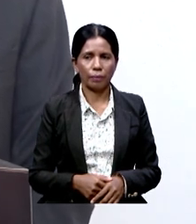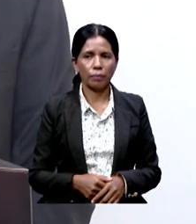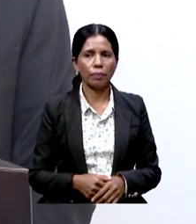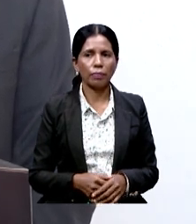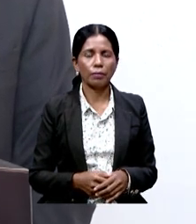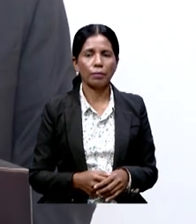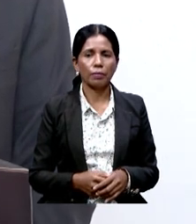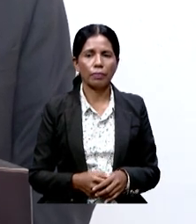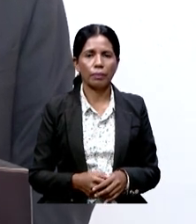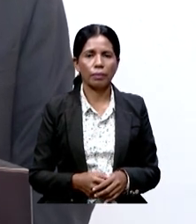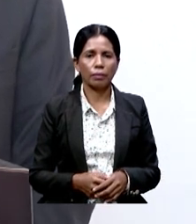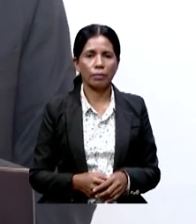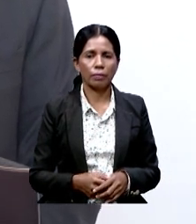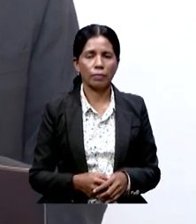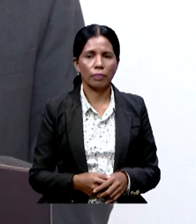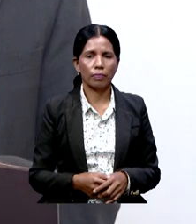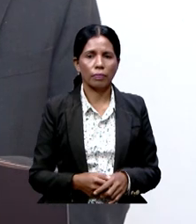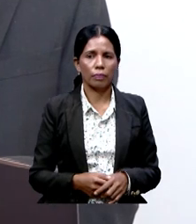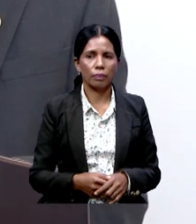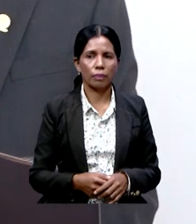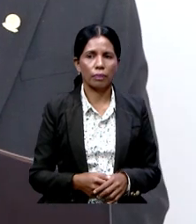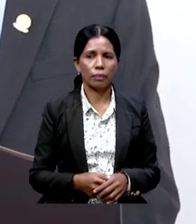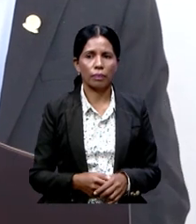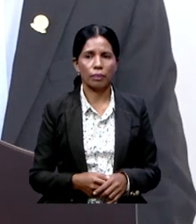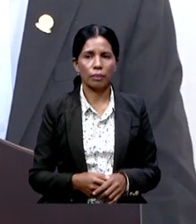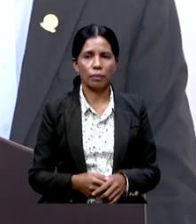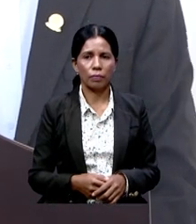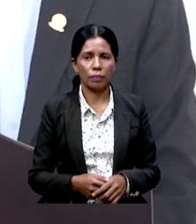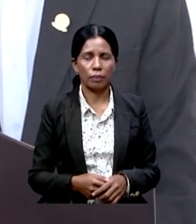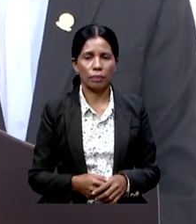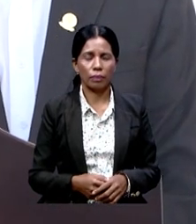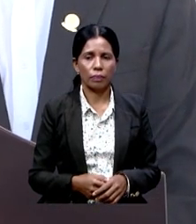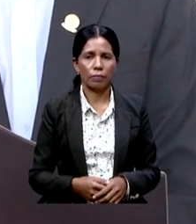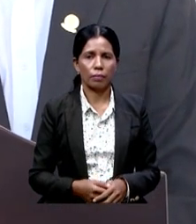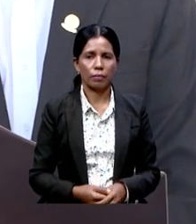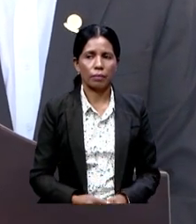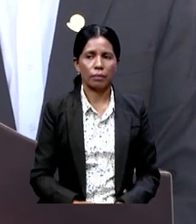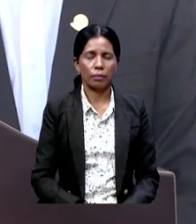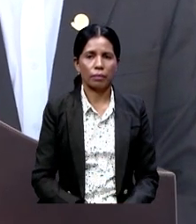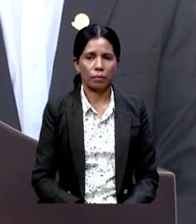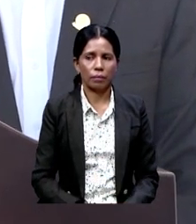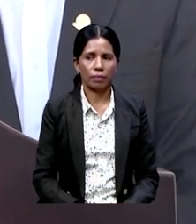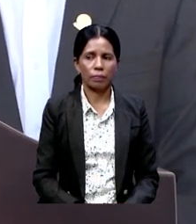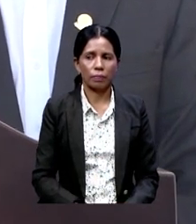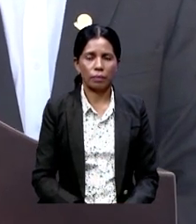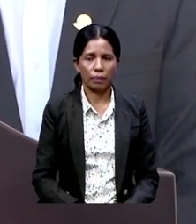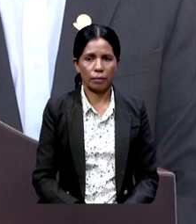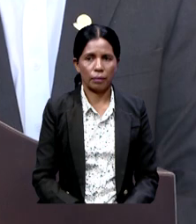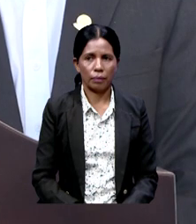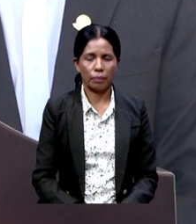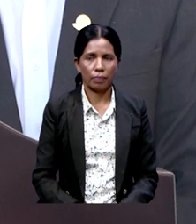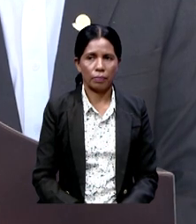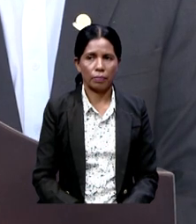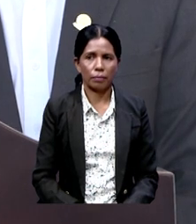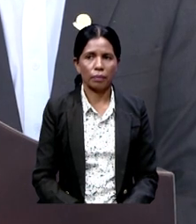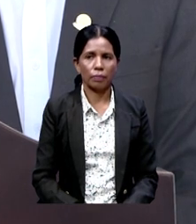comunicación, específicamente la comunicación social, para unir fuerzas en mandar y